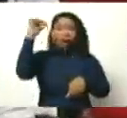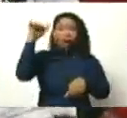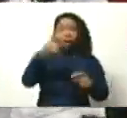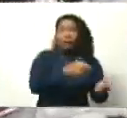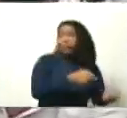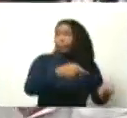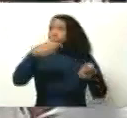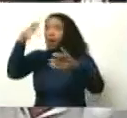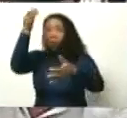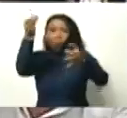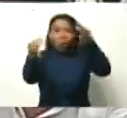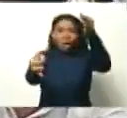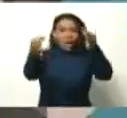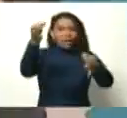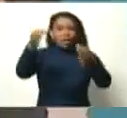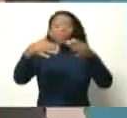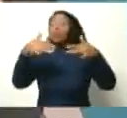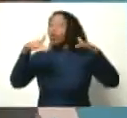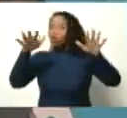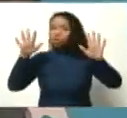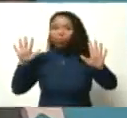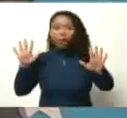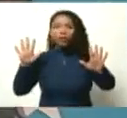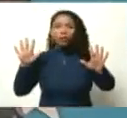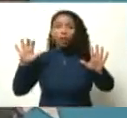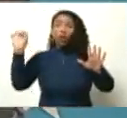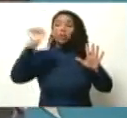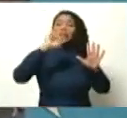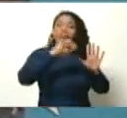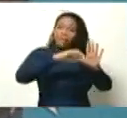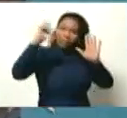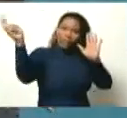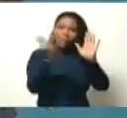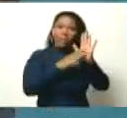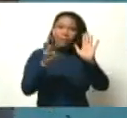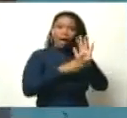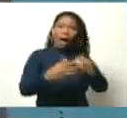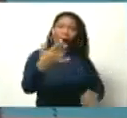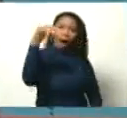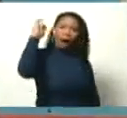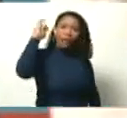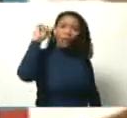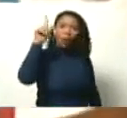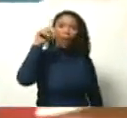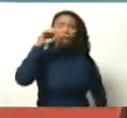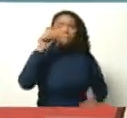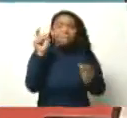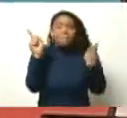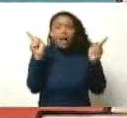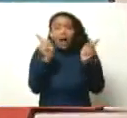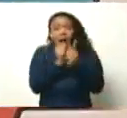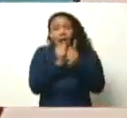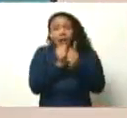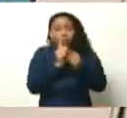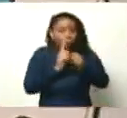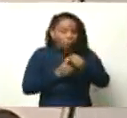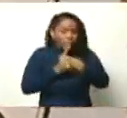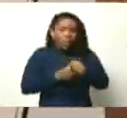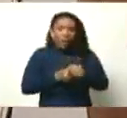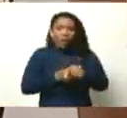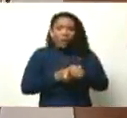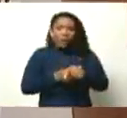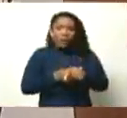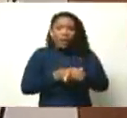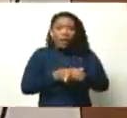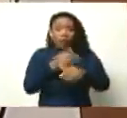a juicio. Y por supuesto, si realmente quedara un pequeño rapto de